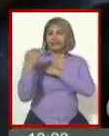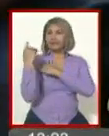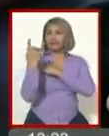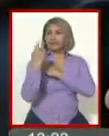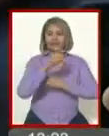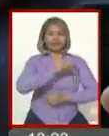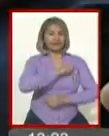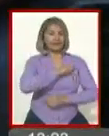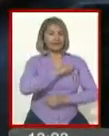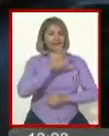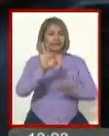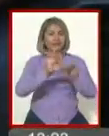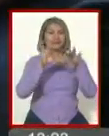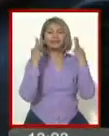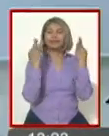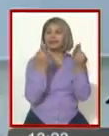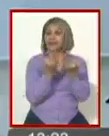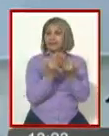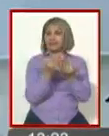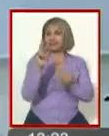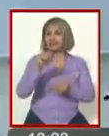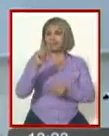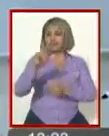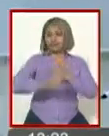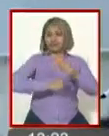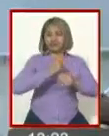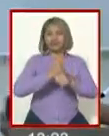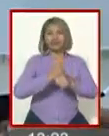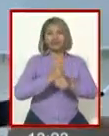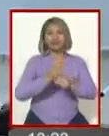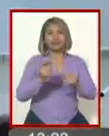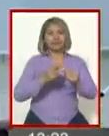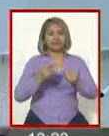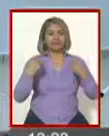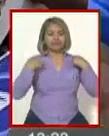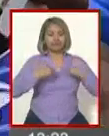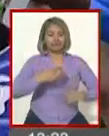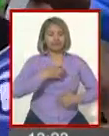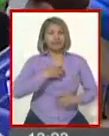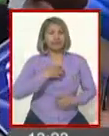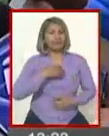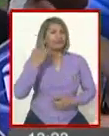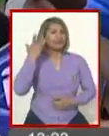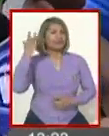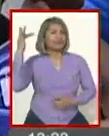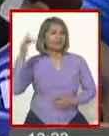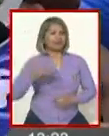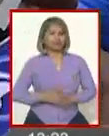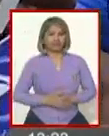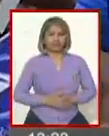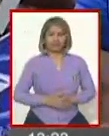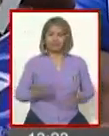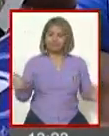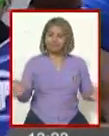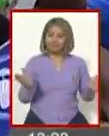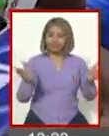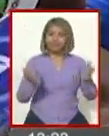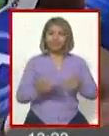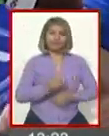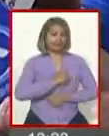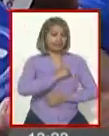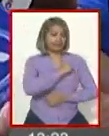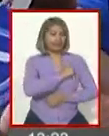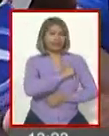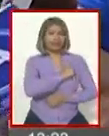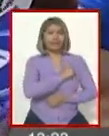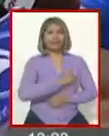la única policía de su familia que a sus 23 años recibe su primer emblema de oro. Incentivar las